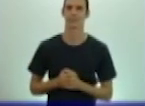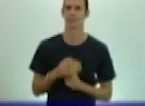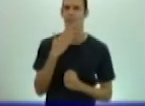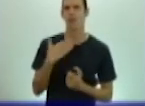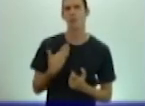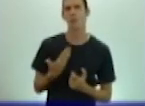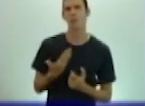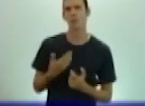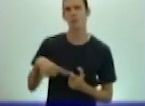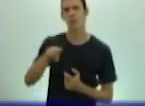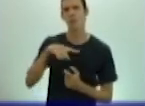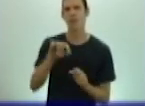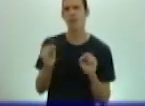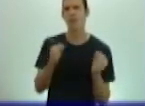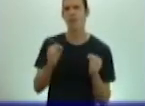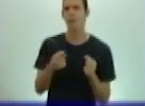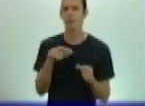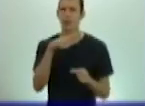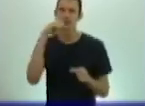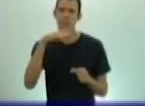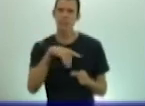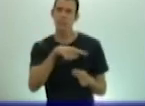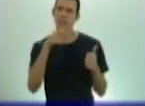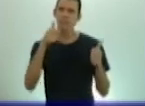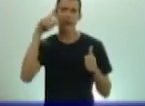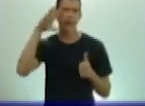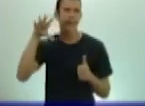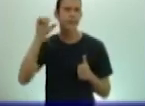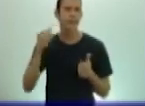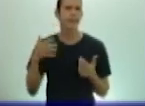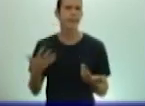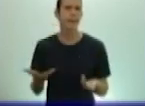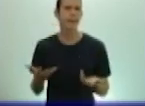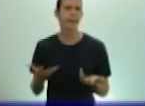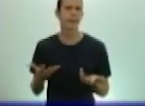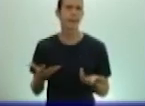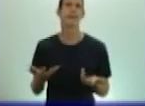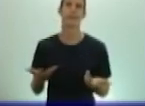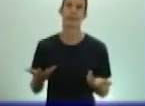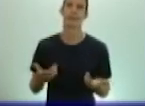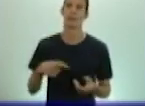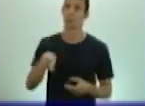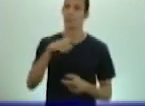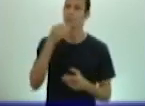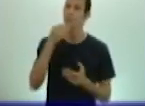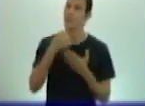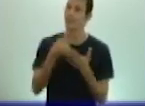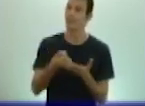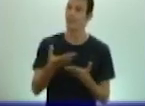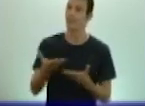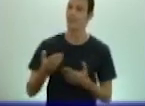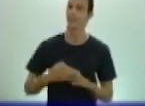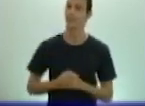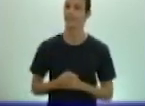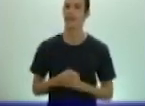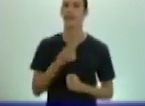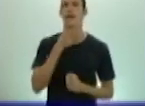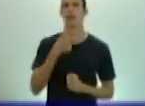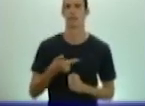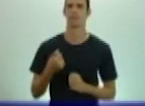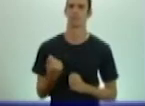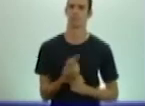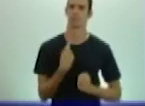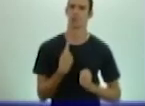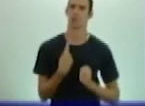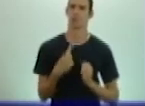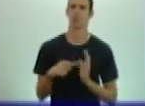controlar entonces estas actividades? ¿O es que acaso usted no puede también contribuir a que el niño responda a las actividades? Bueno, le sugerimos primero que contribuya a